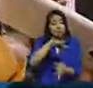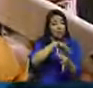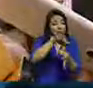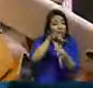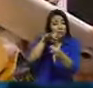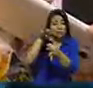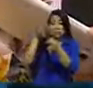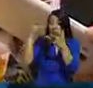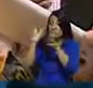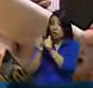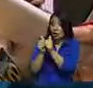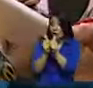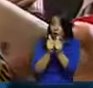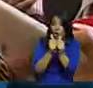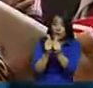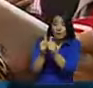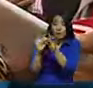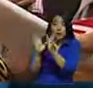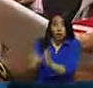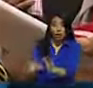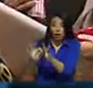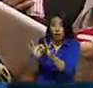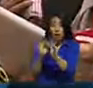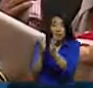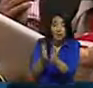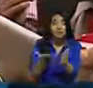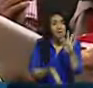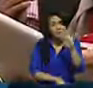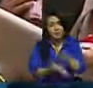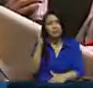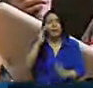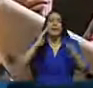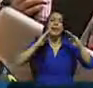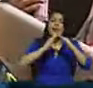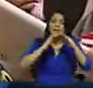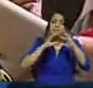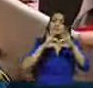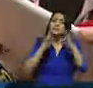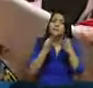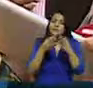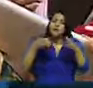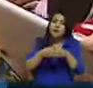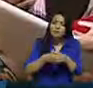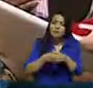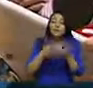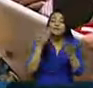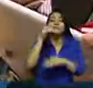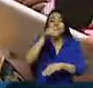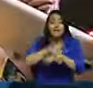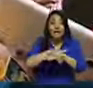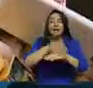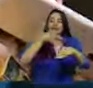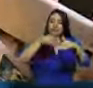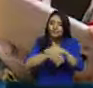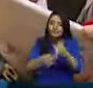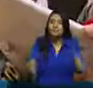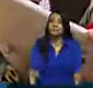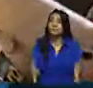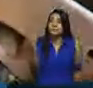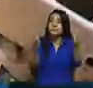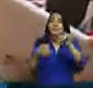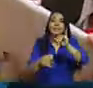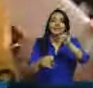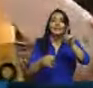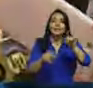mis compañeros, iré después a la casa, estaré con mi familia y tarde nos reuniremos en el edificio de la